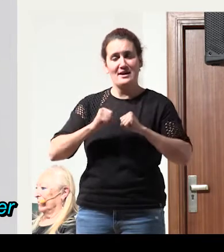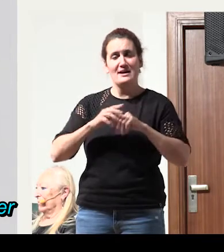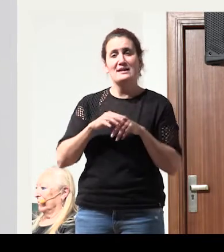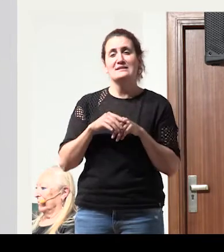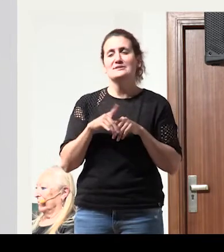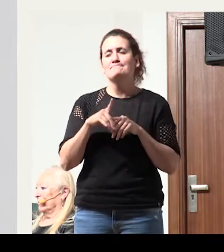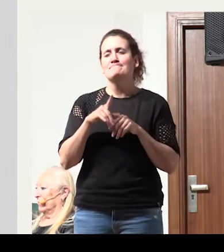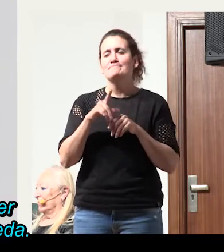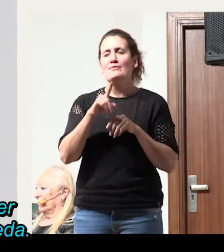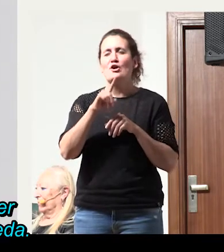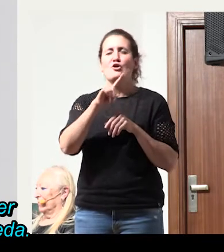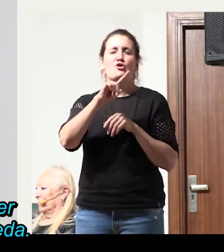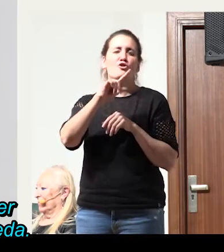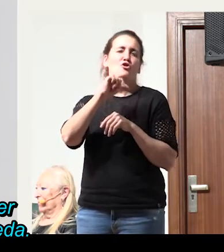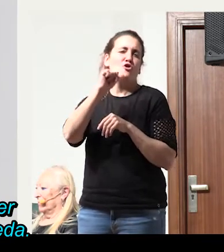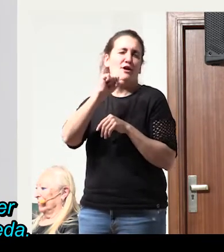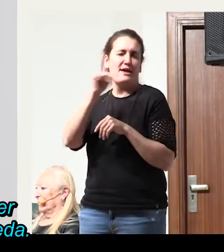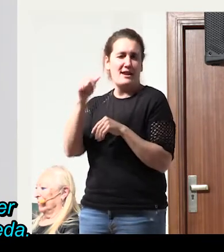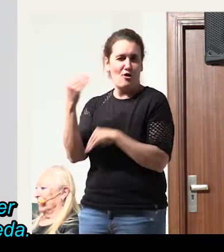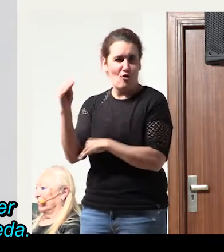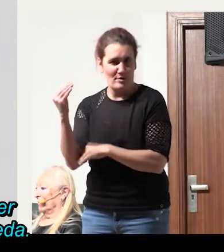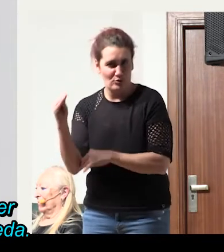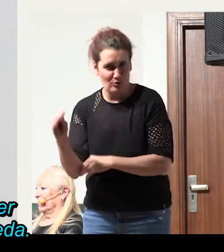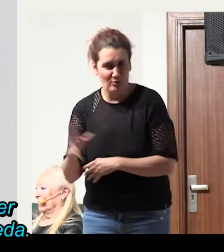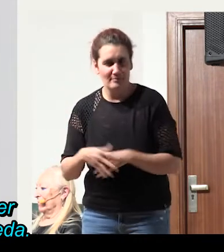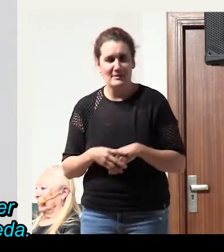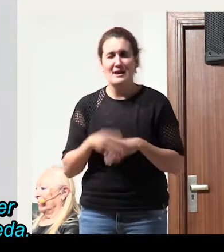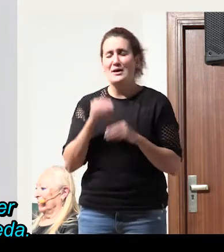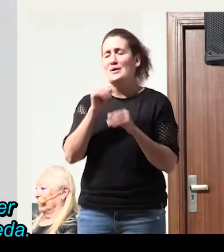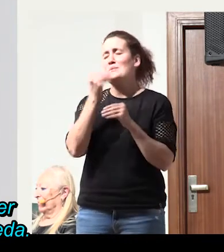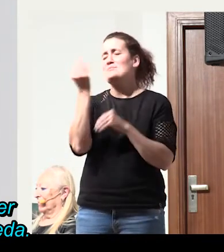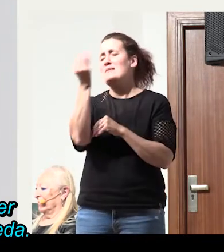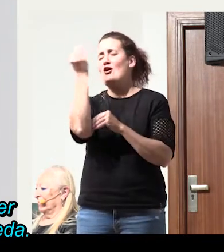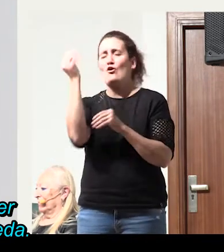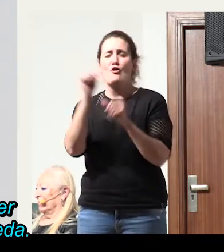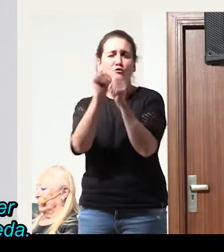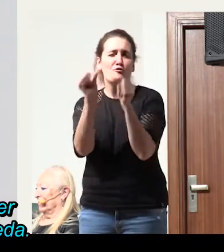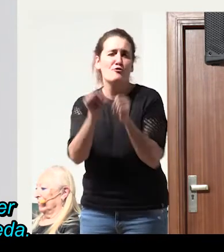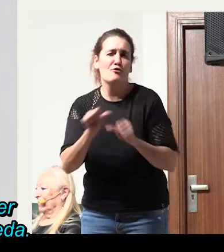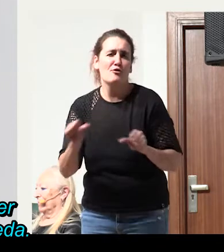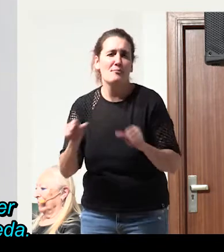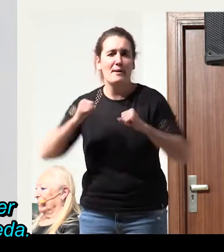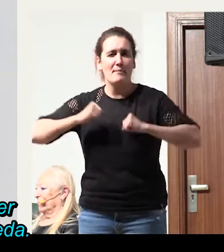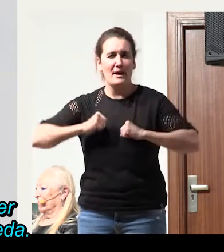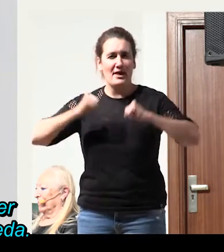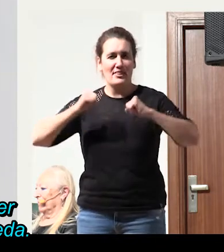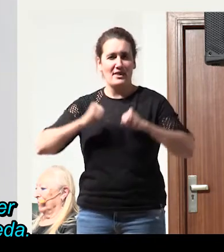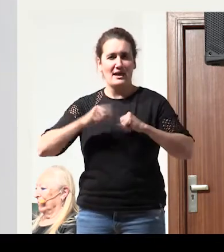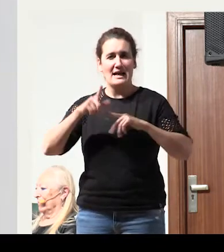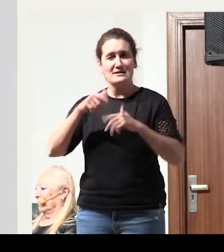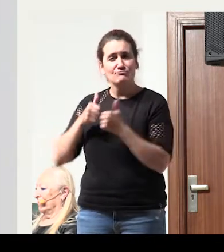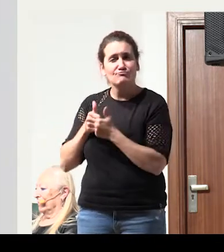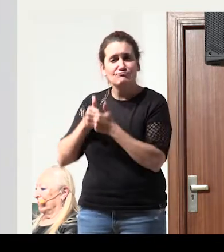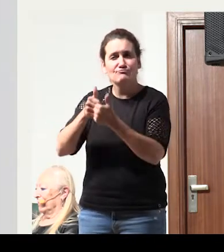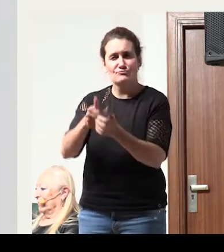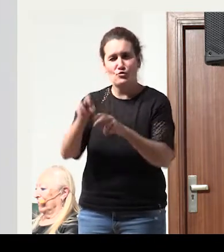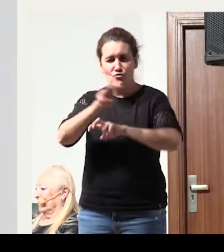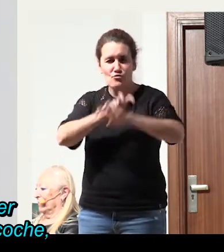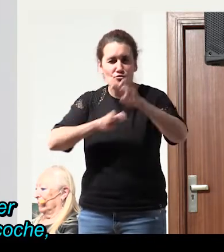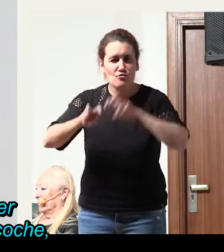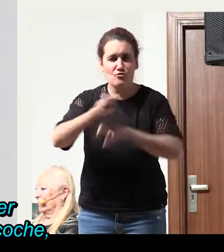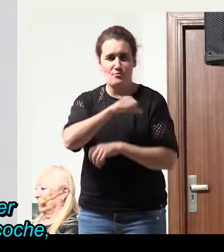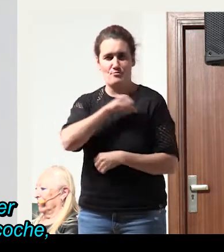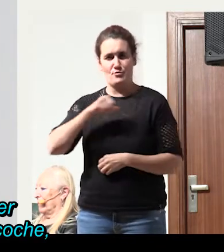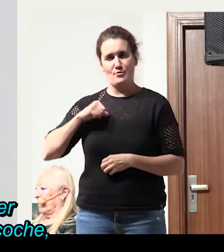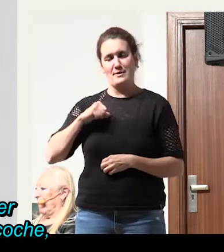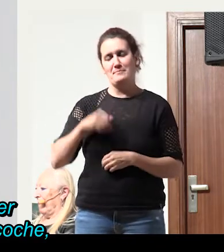joven. La mejor manera de envejecer es persistir en la propia búsqueda.